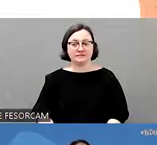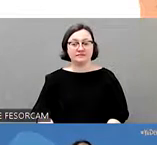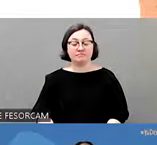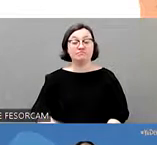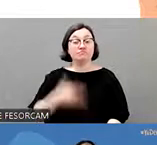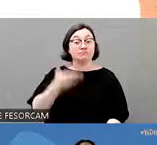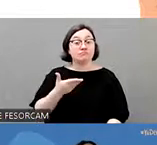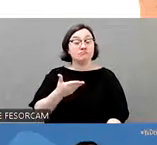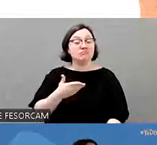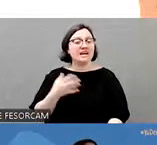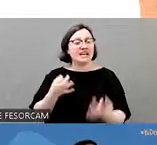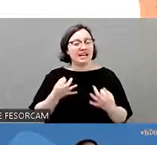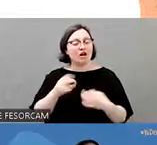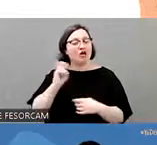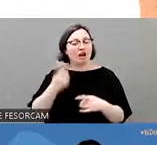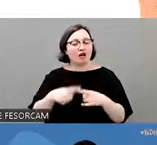Y también es muy importante. La